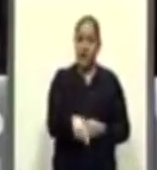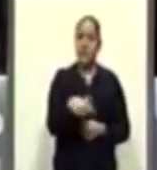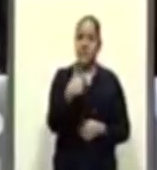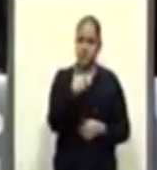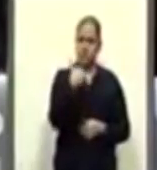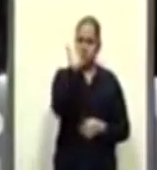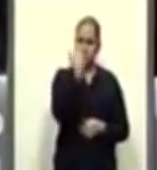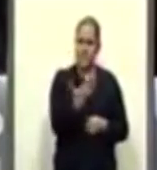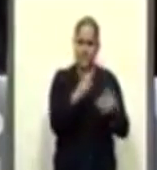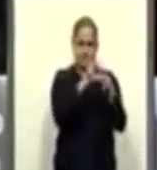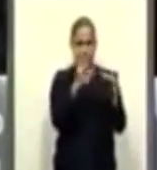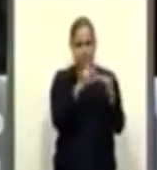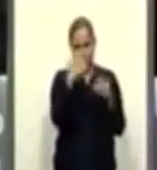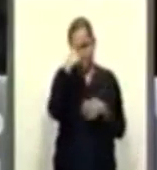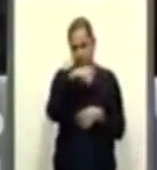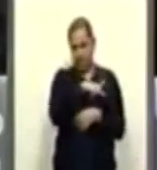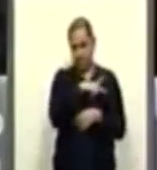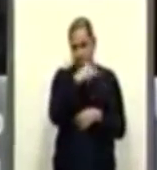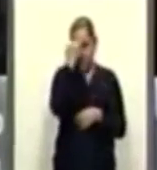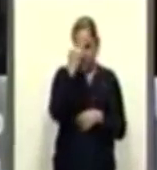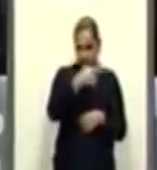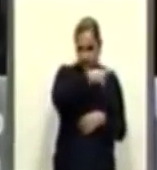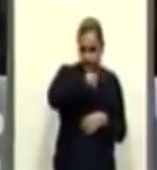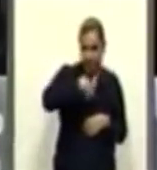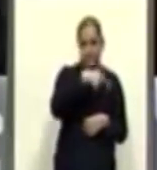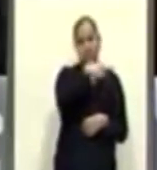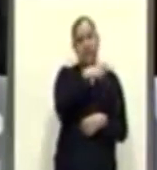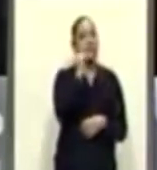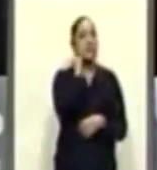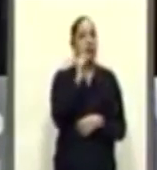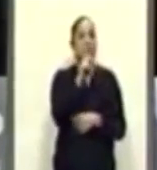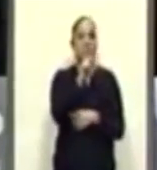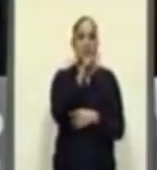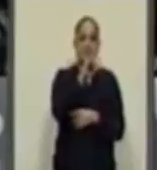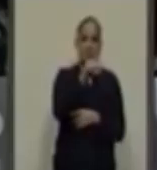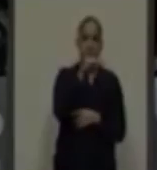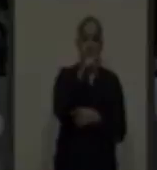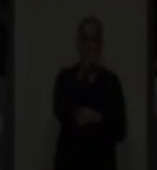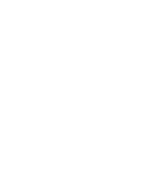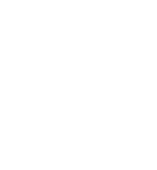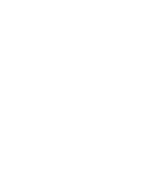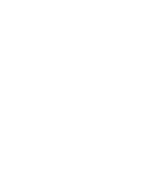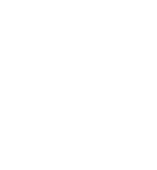posicionamiento a mi compañero, el senador David Monreal Ávila. Muchas gracias.